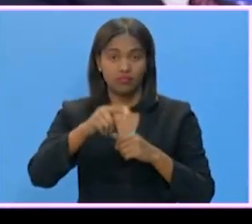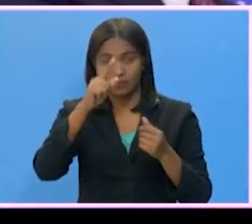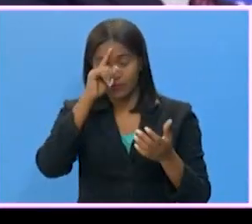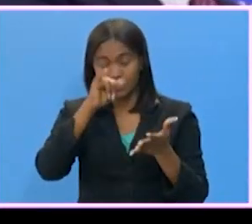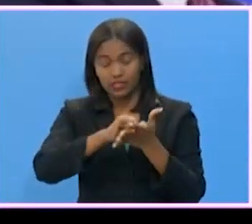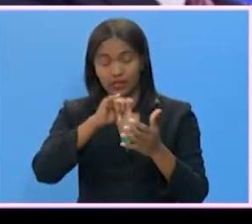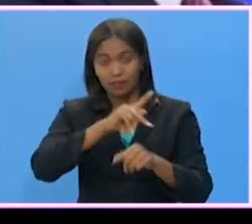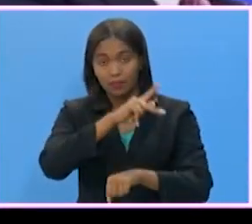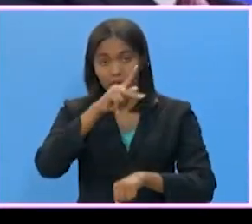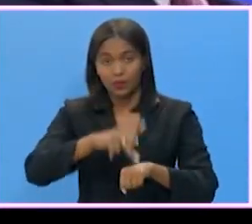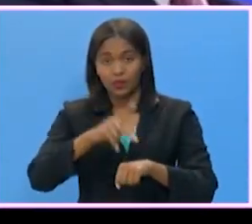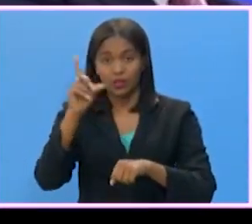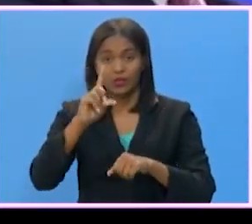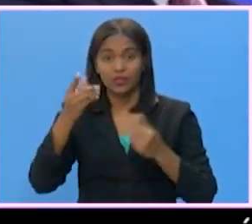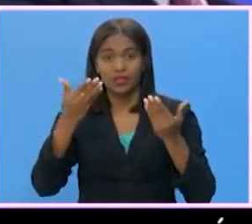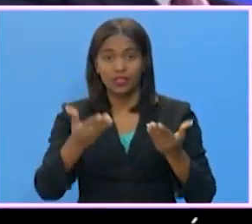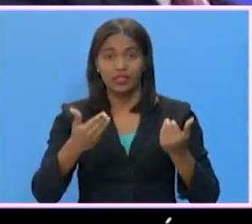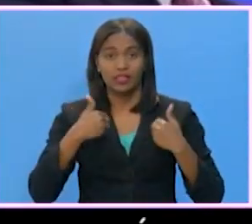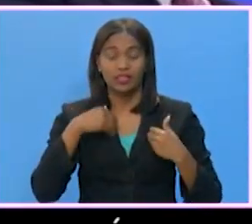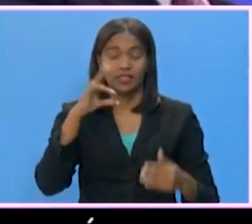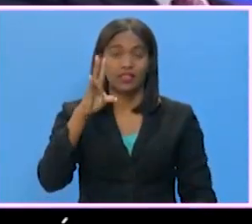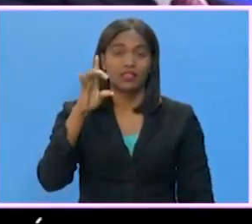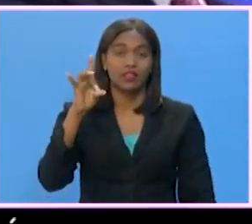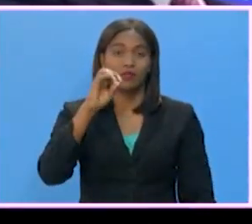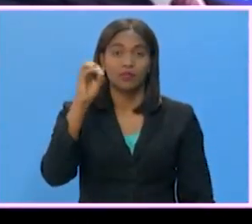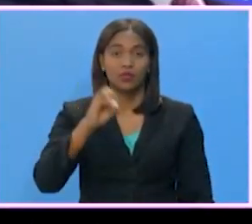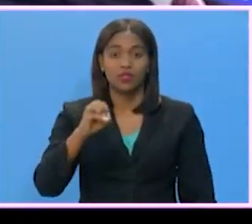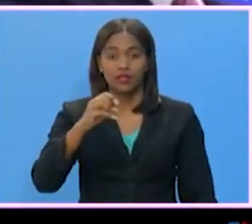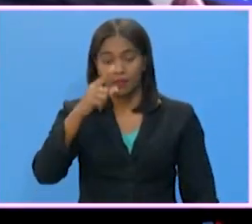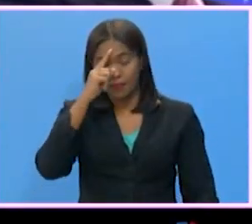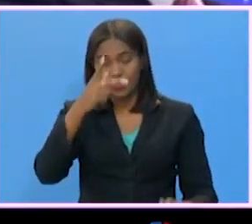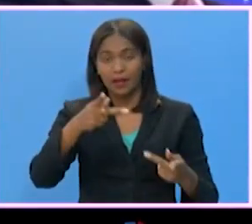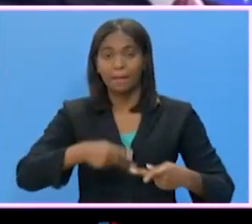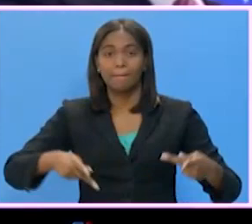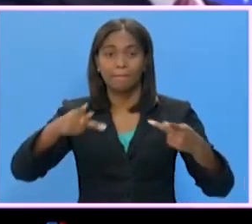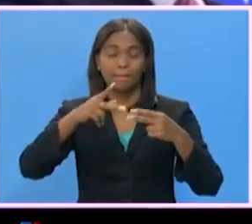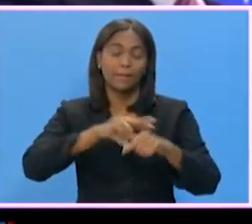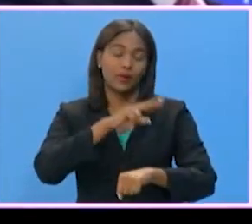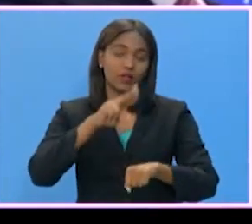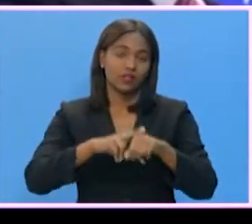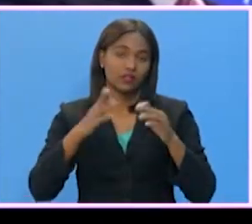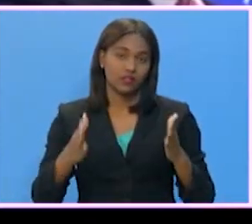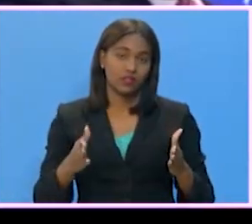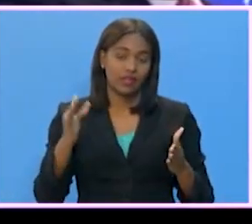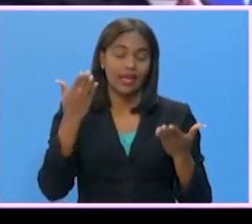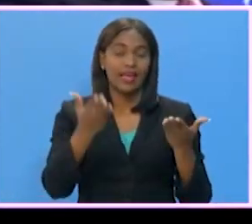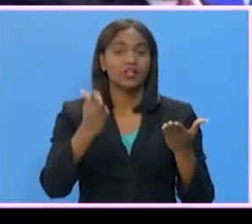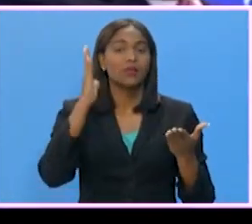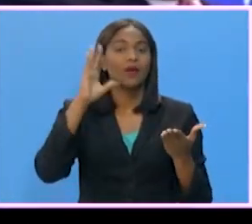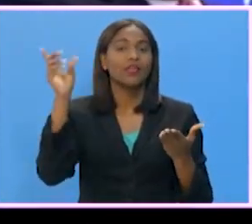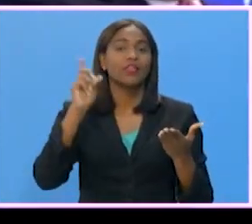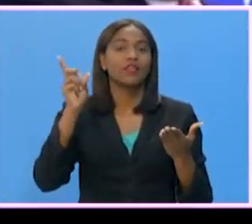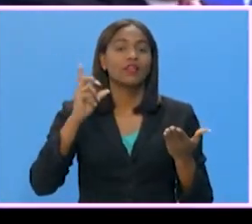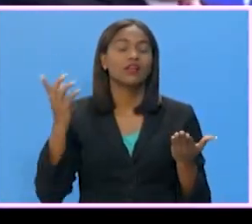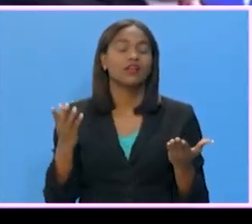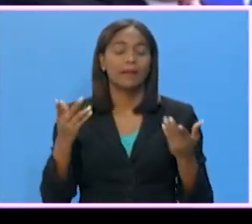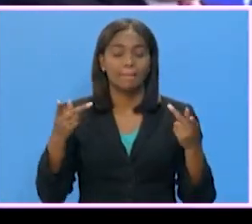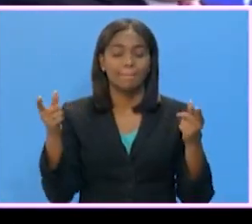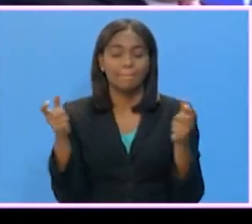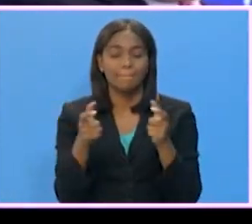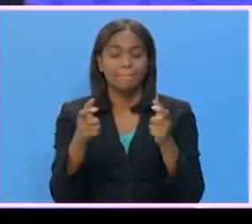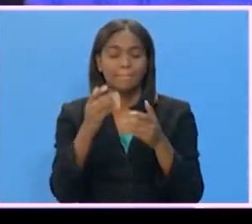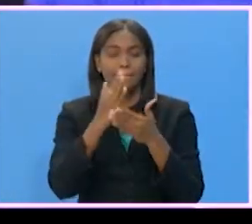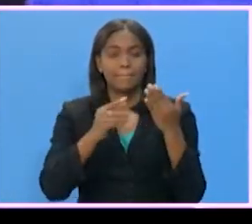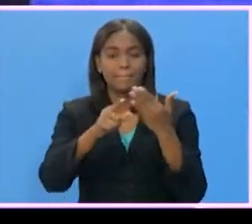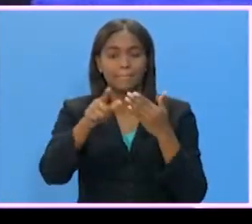provincia donde el 78% del terreno es parque nacional. Y esto se va a ubicar en una pequeña parte de